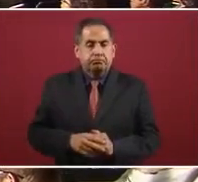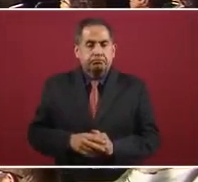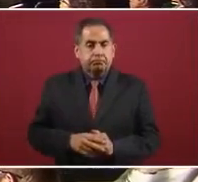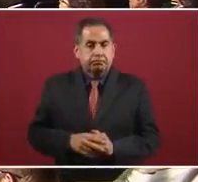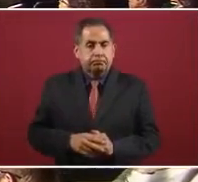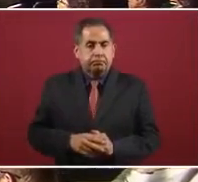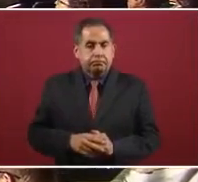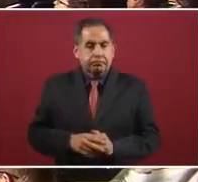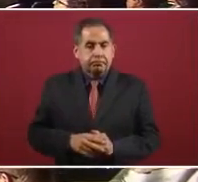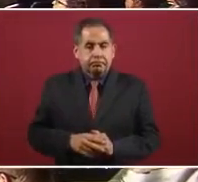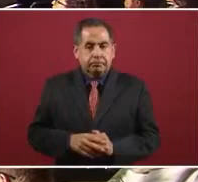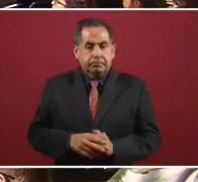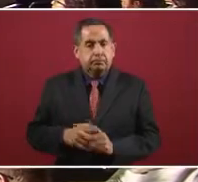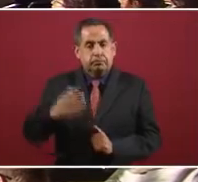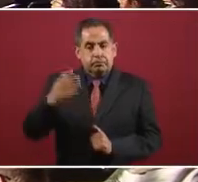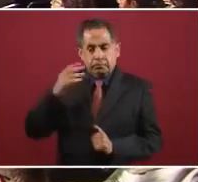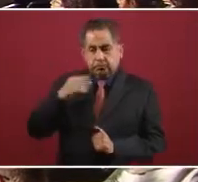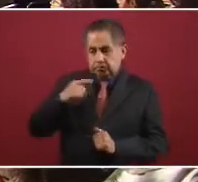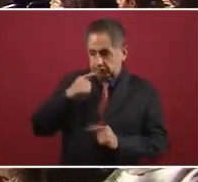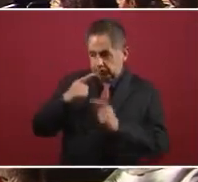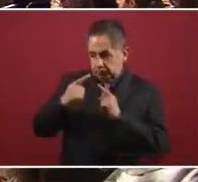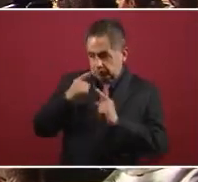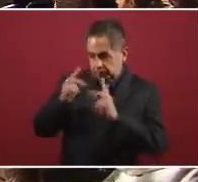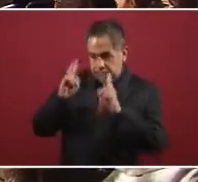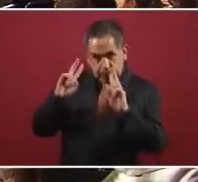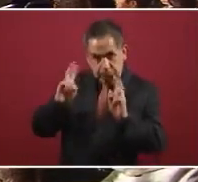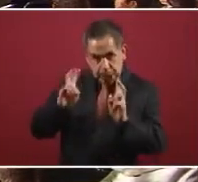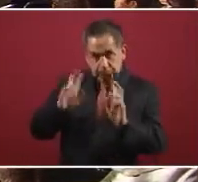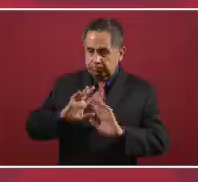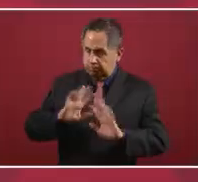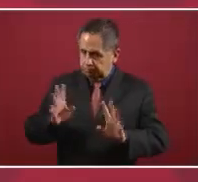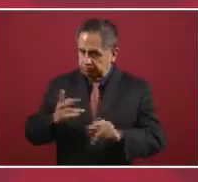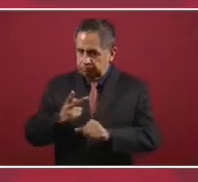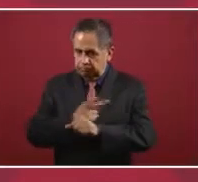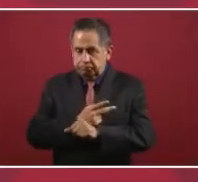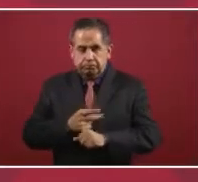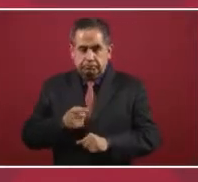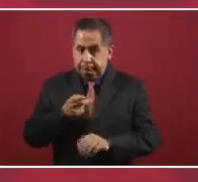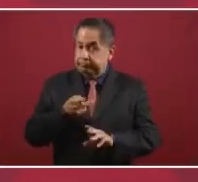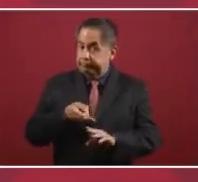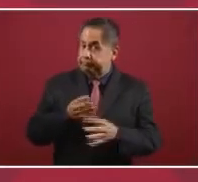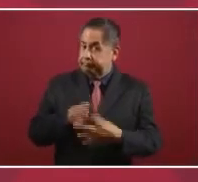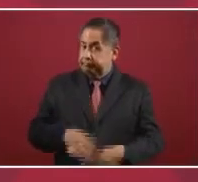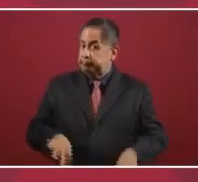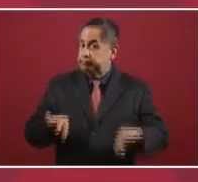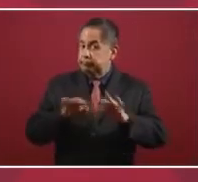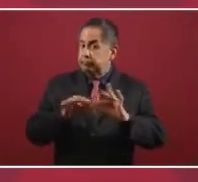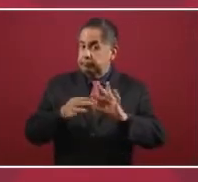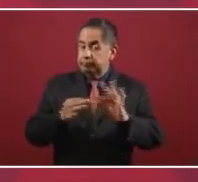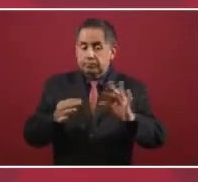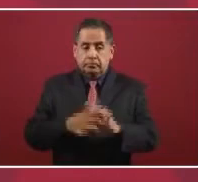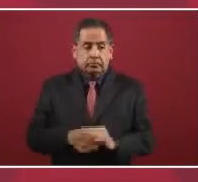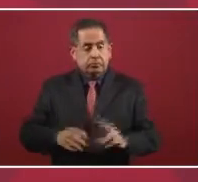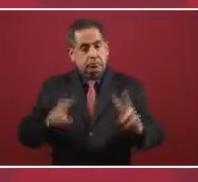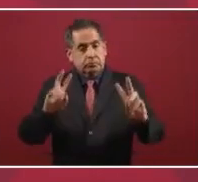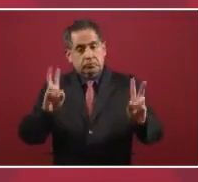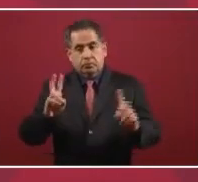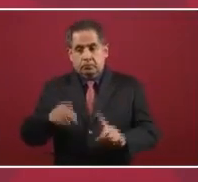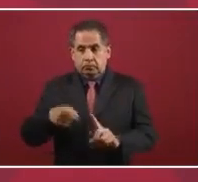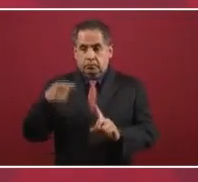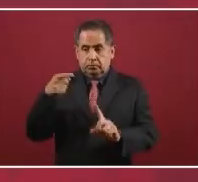se trató este tema, que es muy importante el lograr